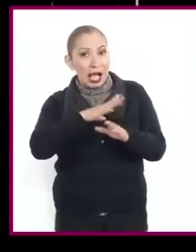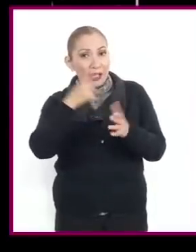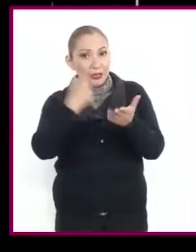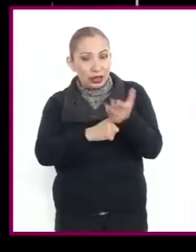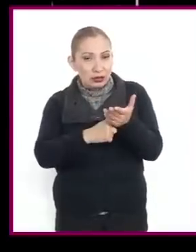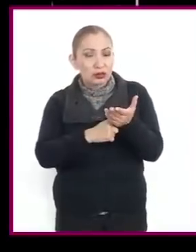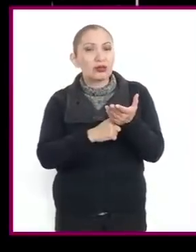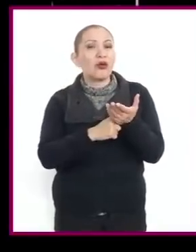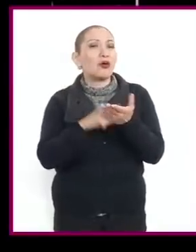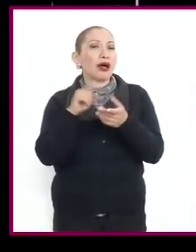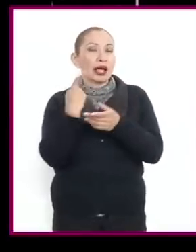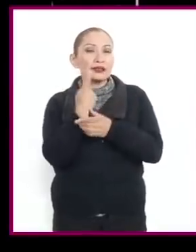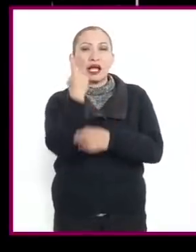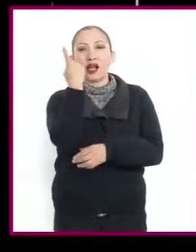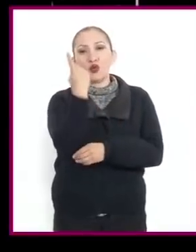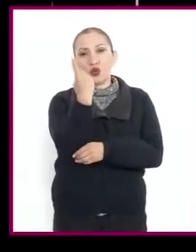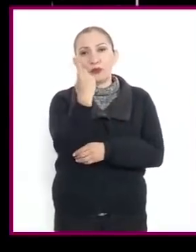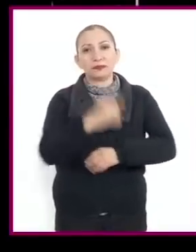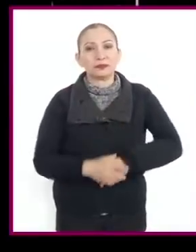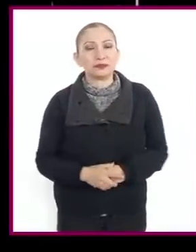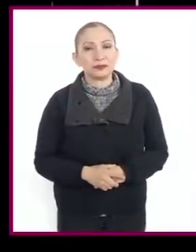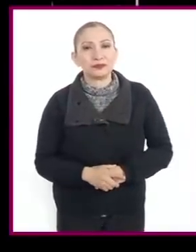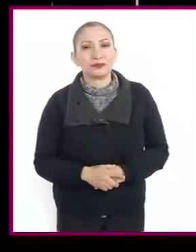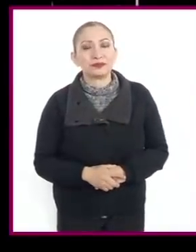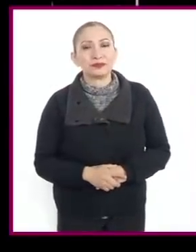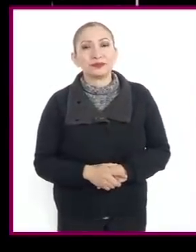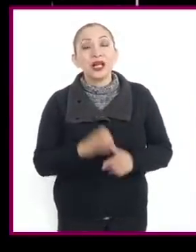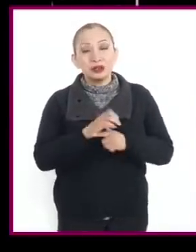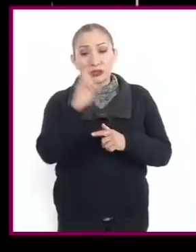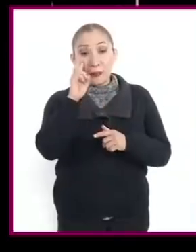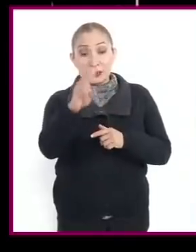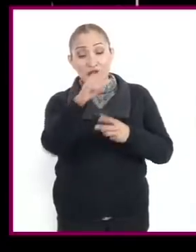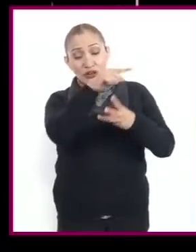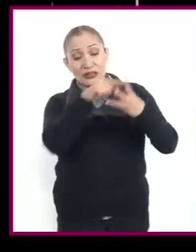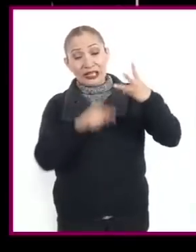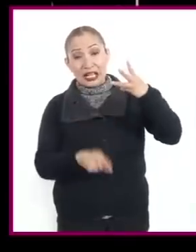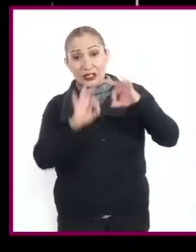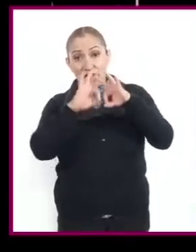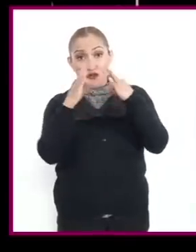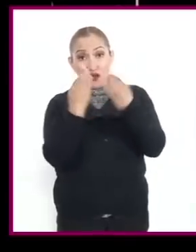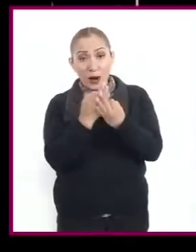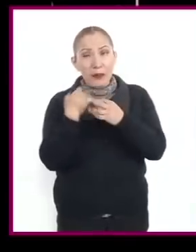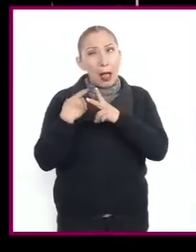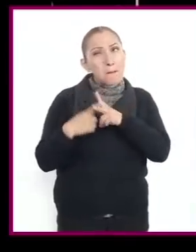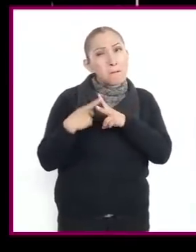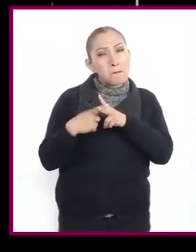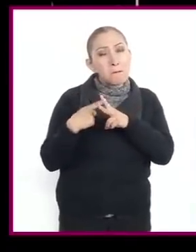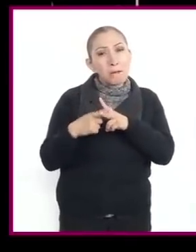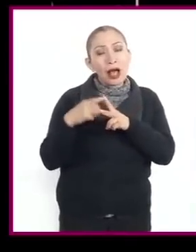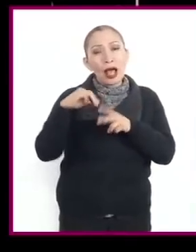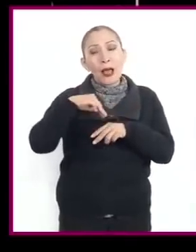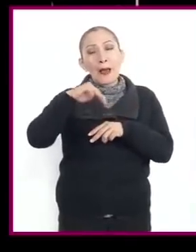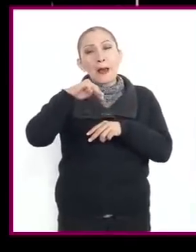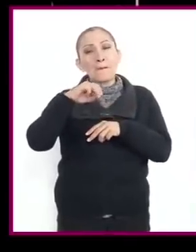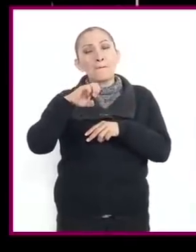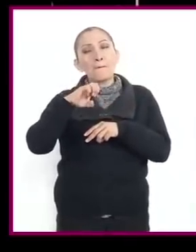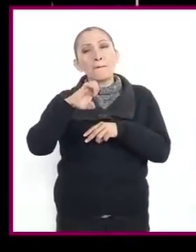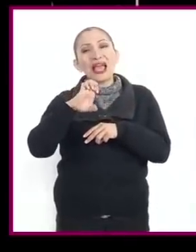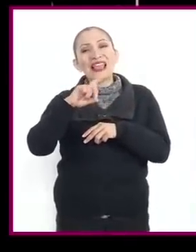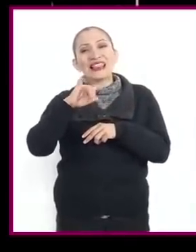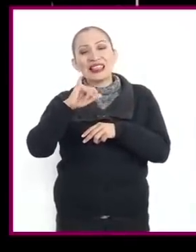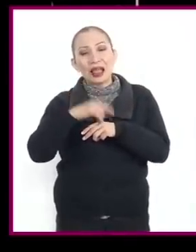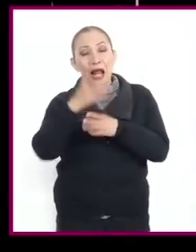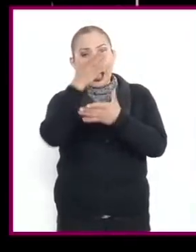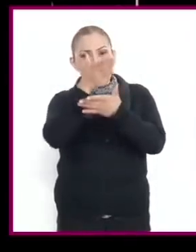es, en este caso, un 1. Así que hemos visto distintas maneras de calcular una medida típica, la